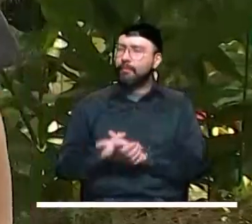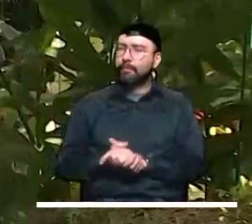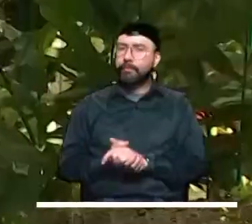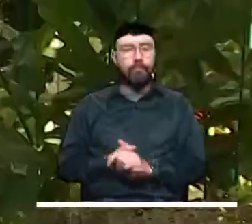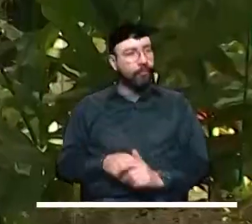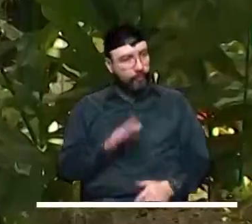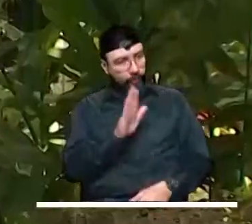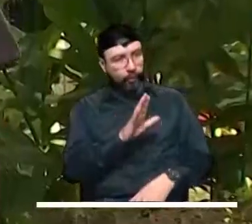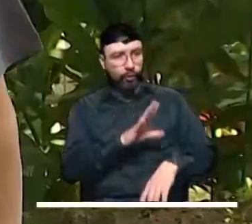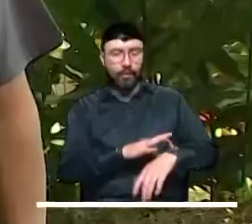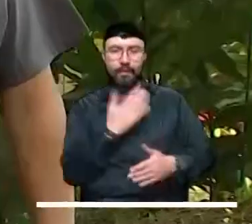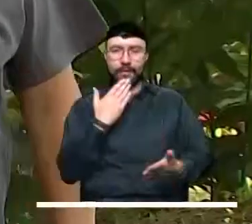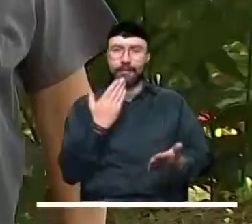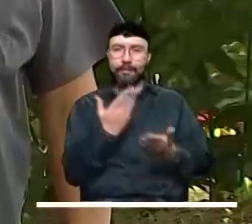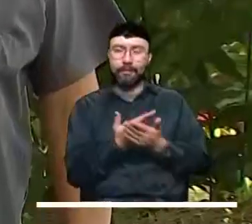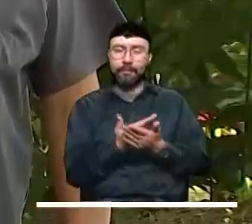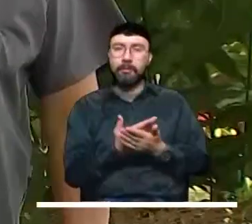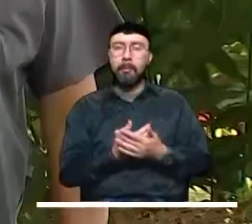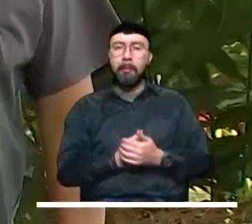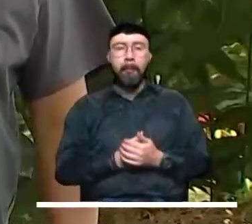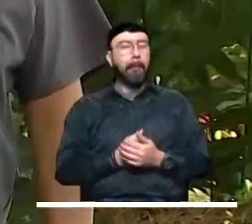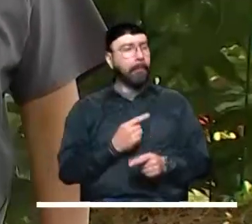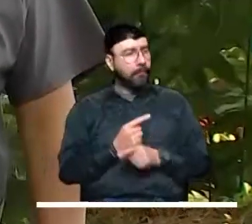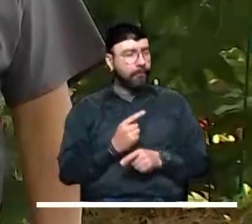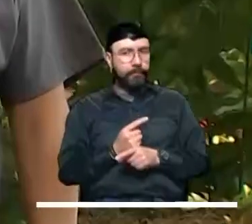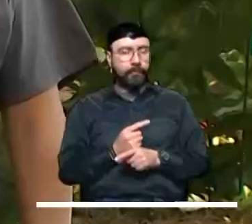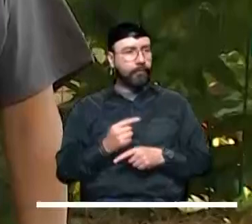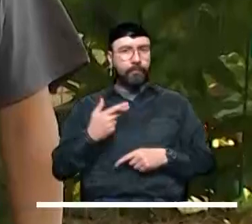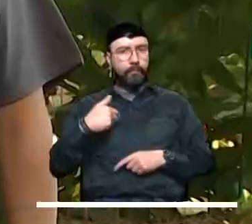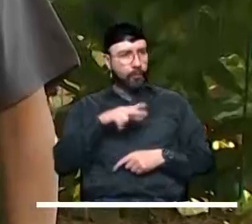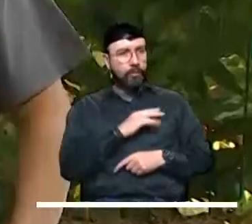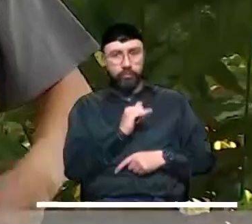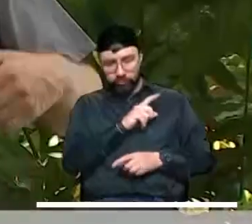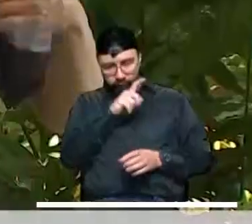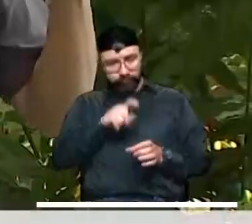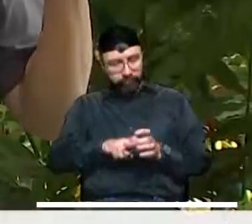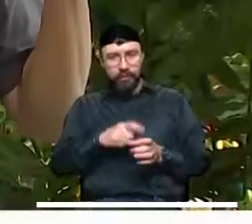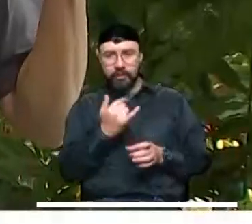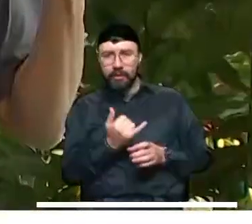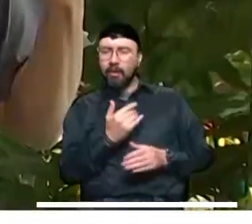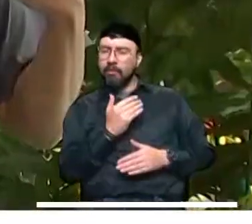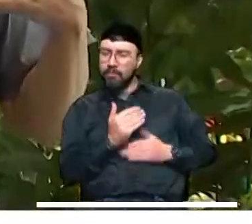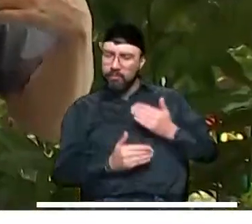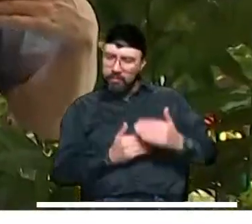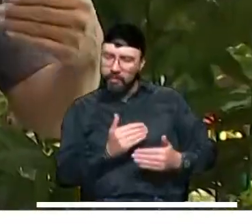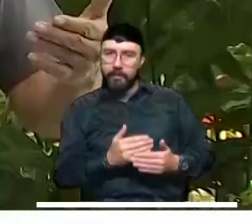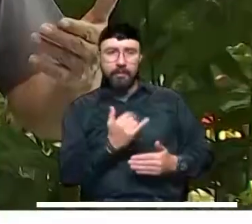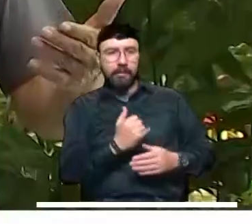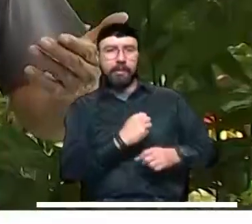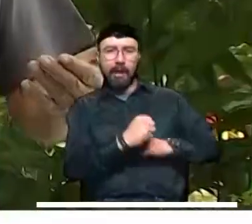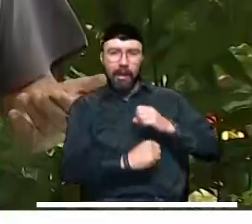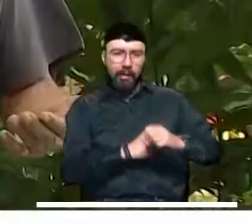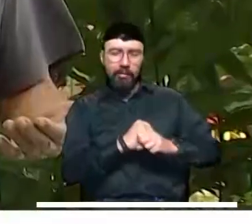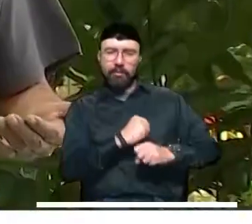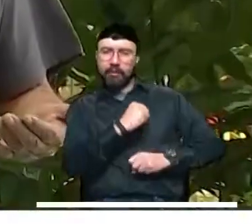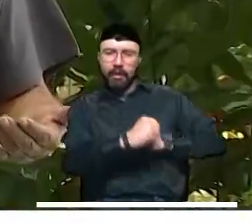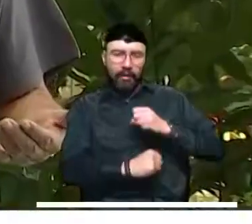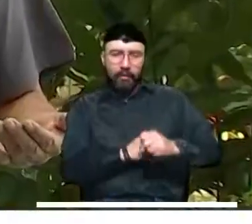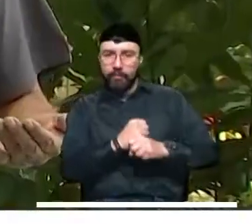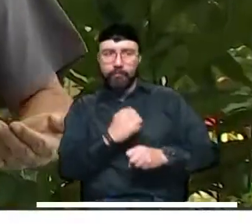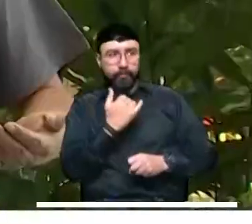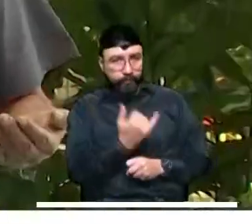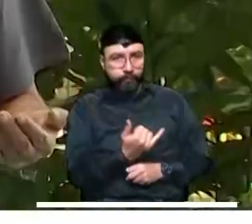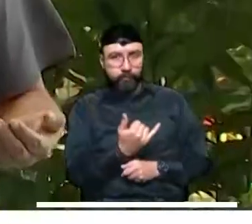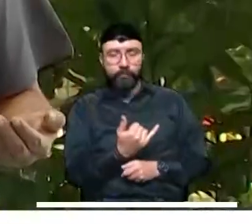Jorge Enrique, muchas gracias. Sí, en realidad nosotros hemos venido en el transcurso de todos estos años